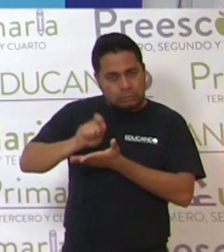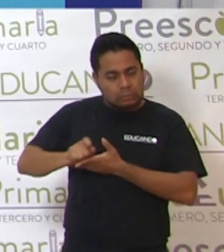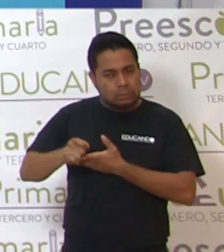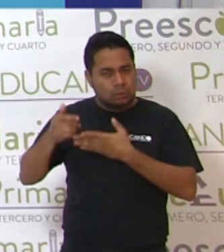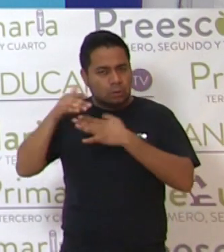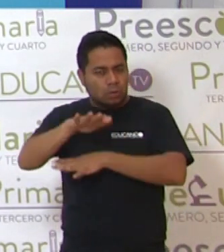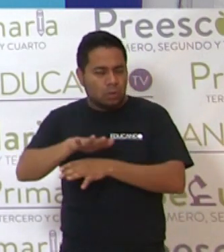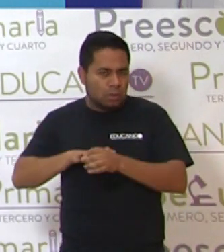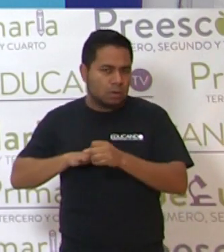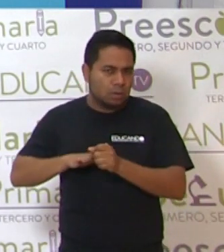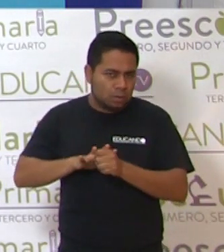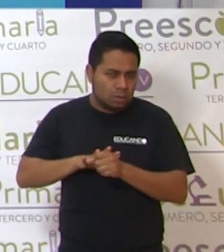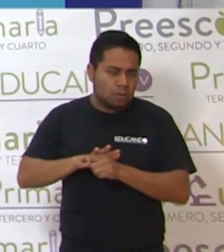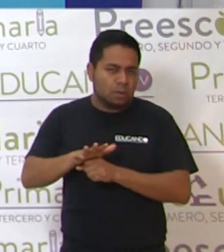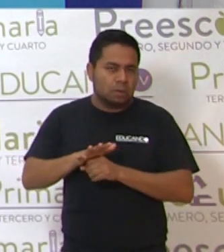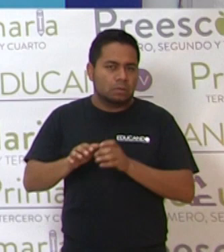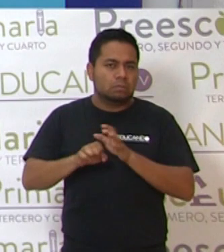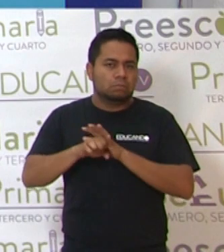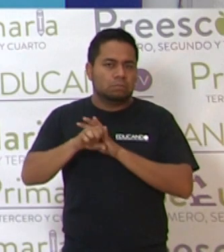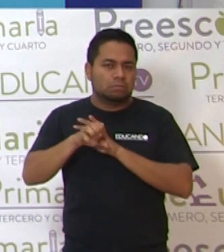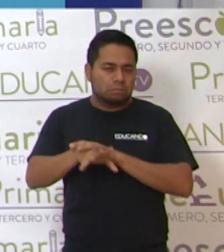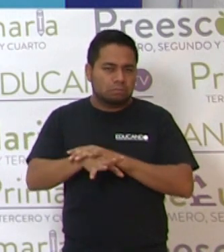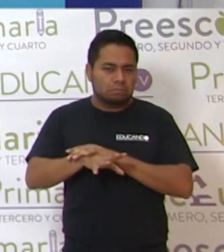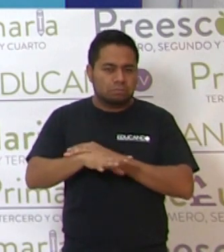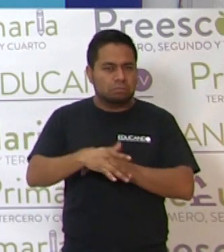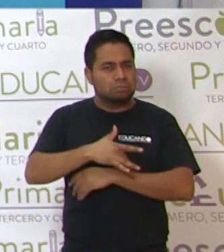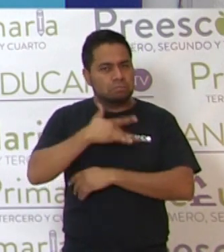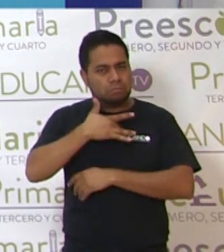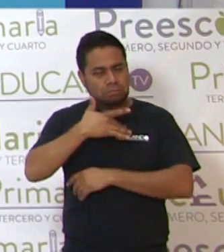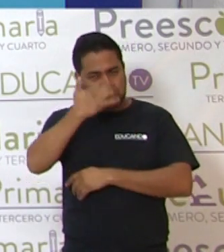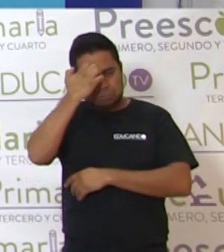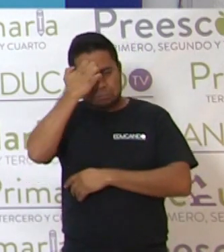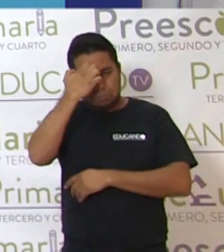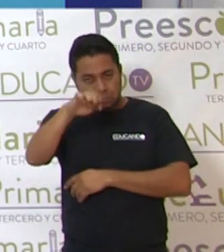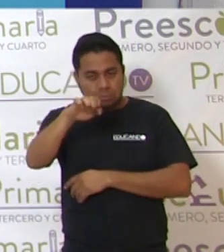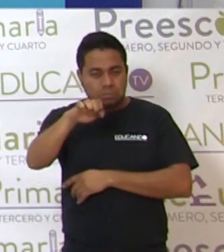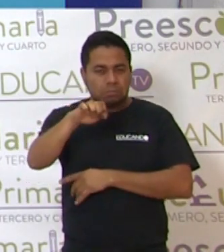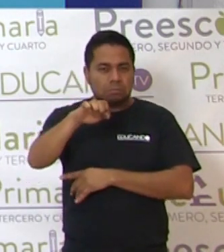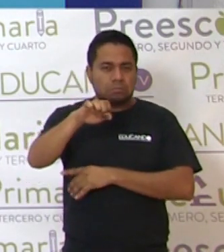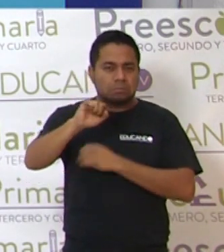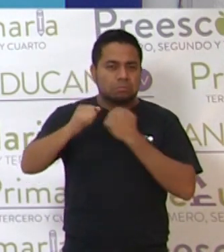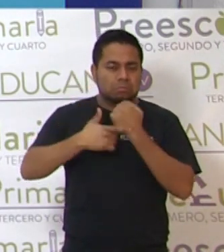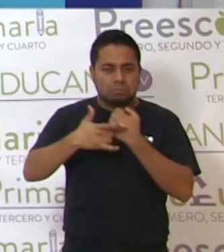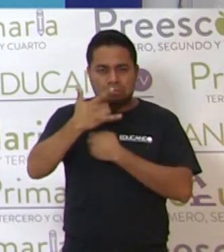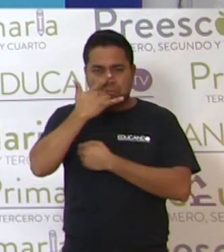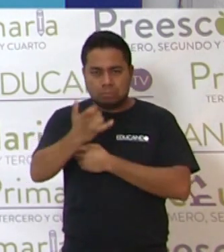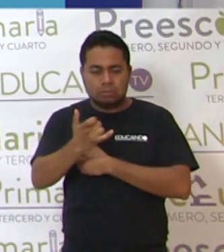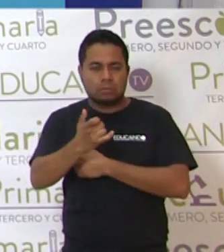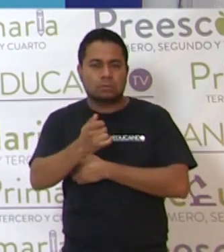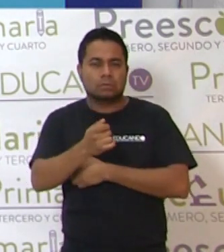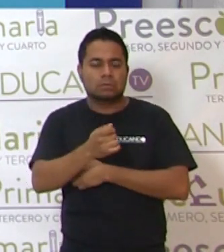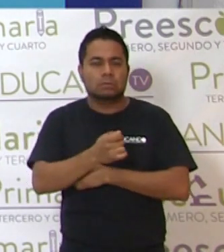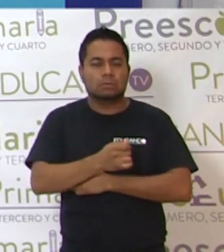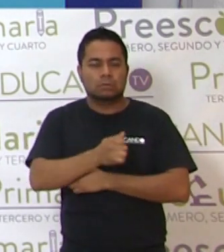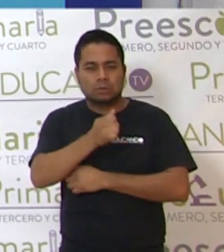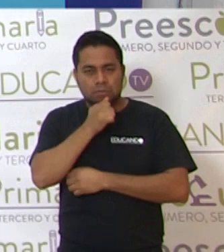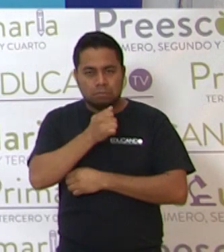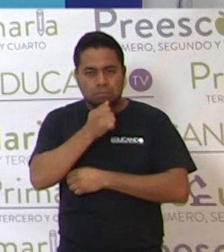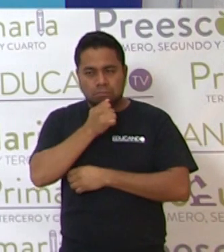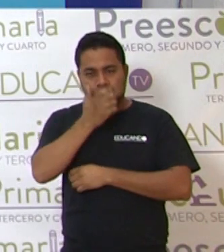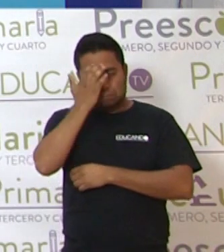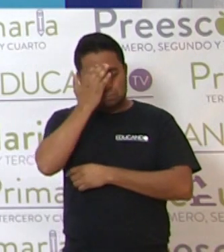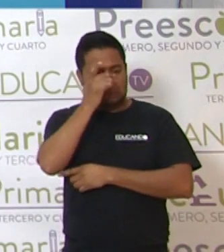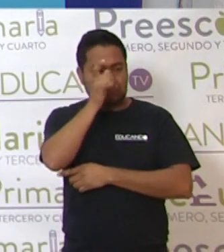sobre algo que es tal vez extraño, raro, que no lo puedas empezar a conocer o a